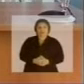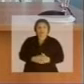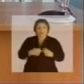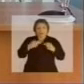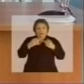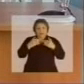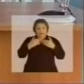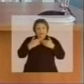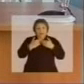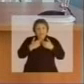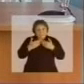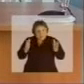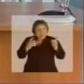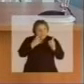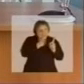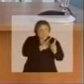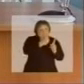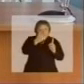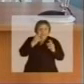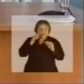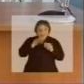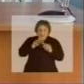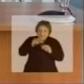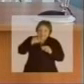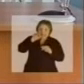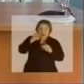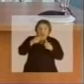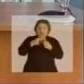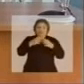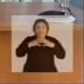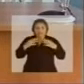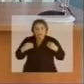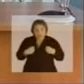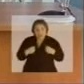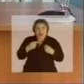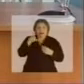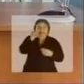Desde los Distintos escalones De la enseñanza